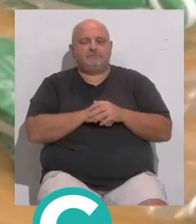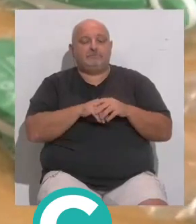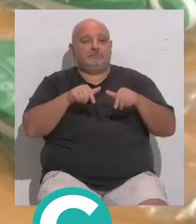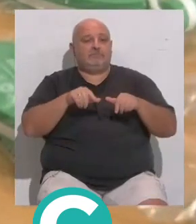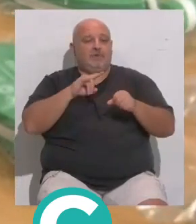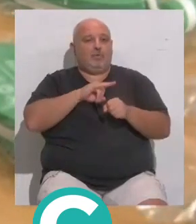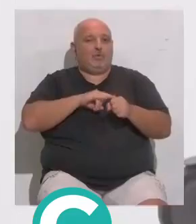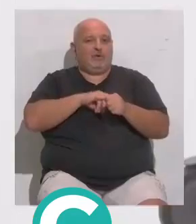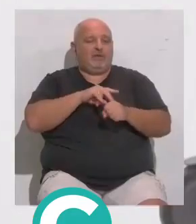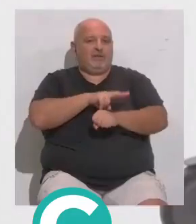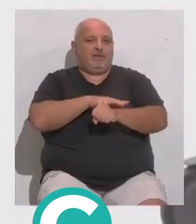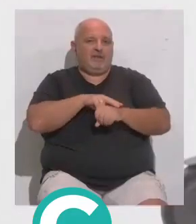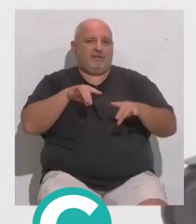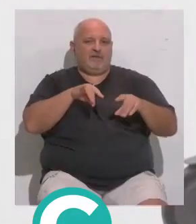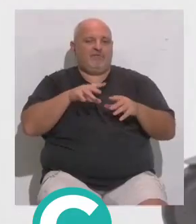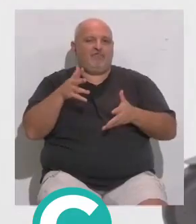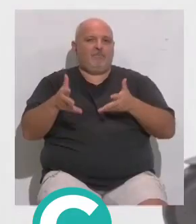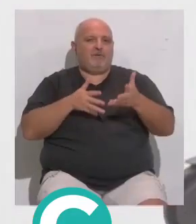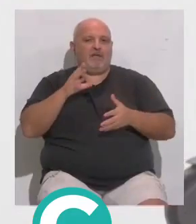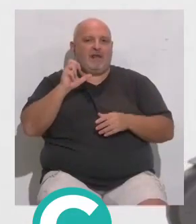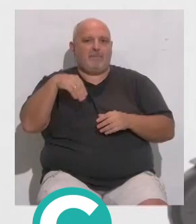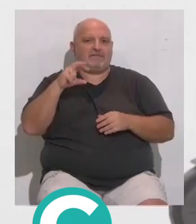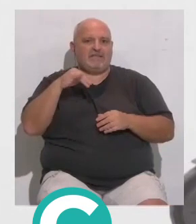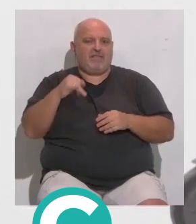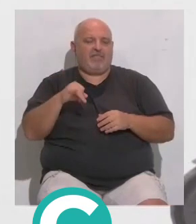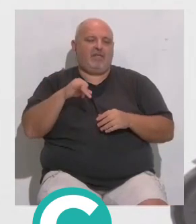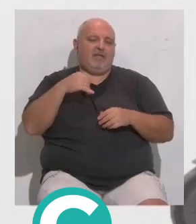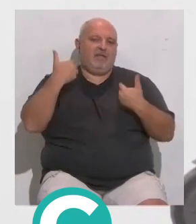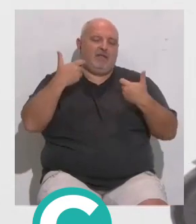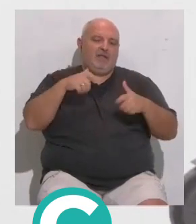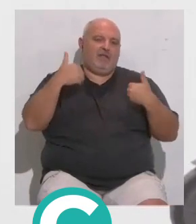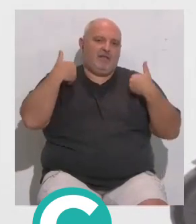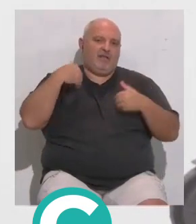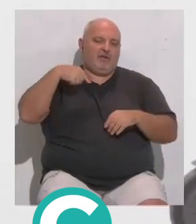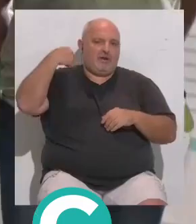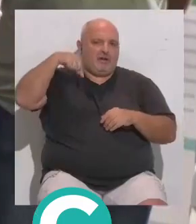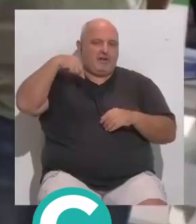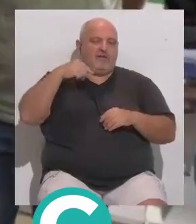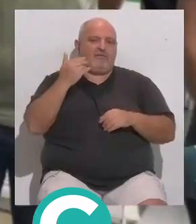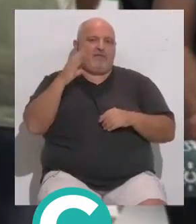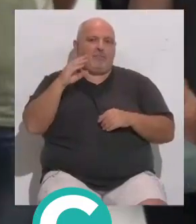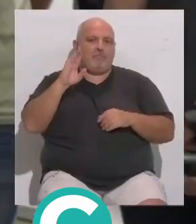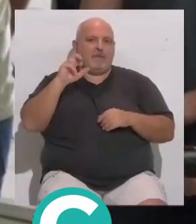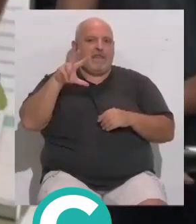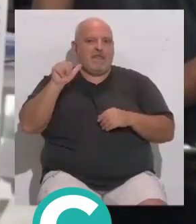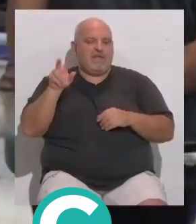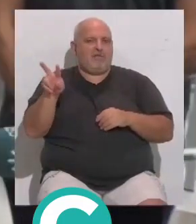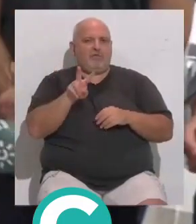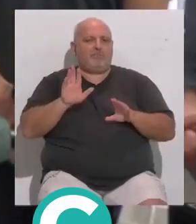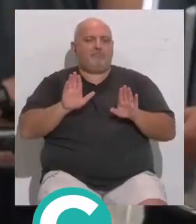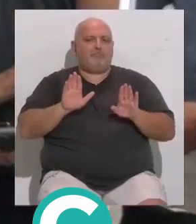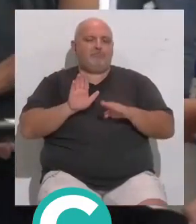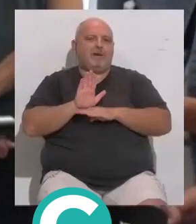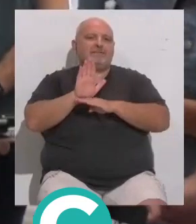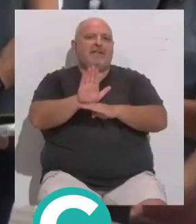Este lunes, la delegada territorial de Fomento, Carmen Sánchez, y el rector de la Universidad de Cádiz, Francisco Piniella, han presentado